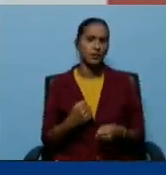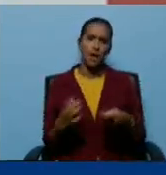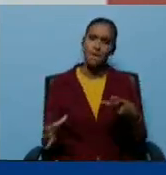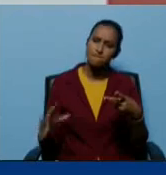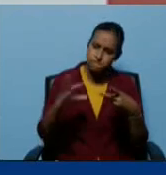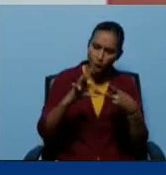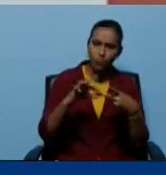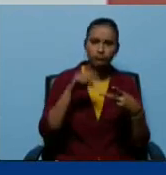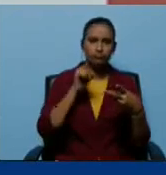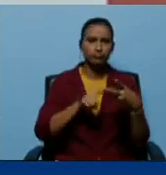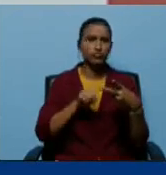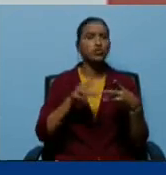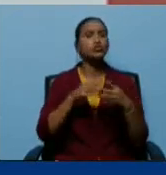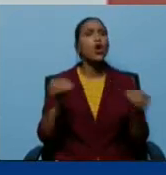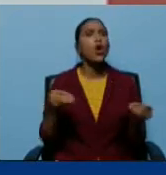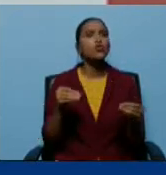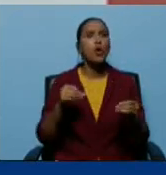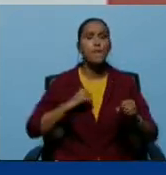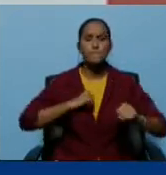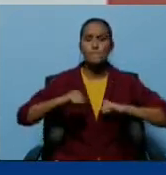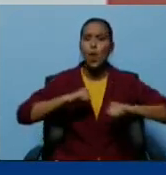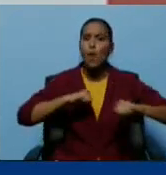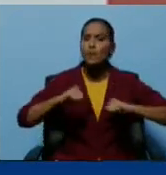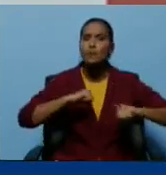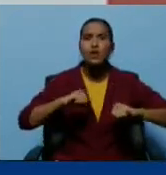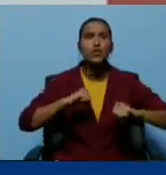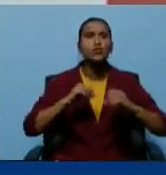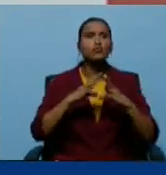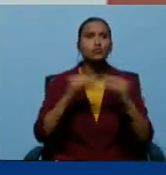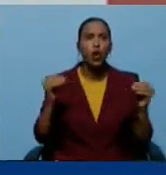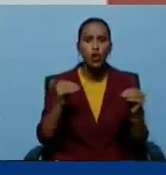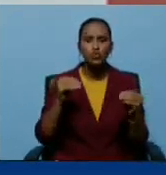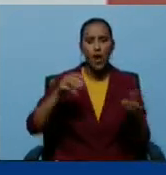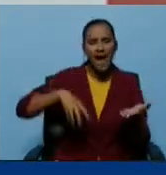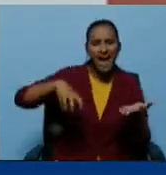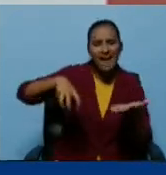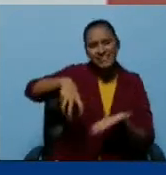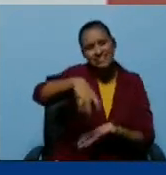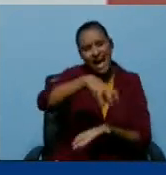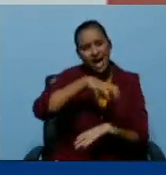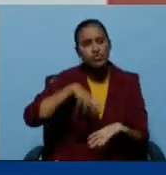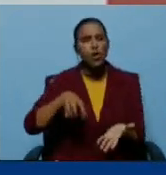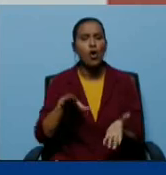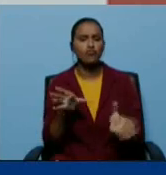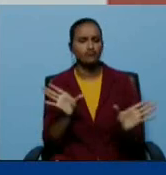todas las fuerzas de los colectivos que existen en todos los estados,